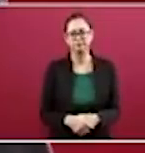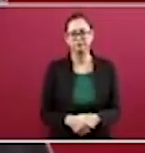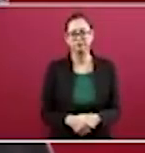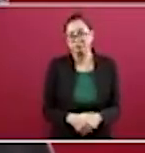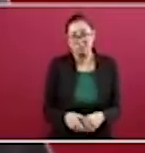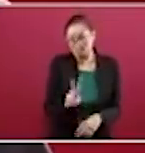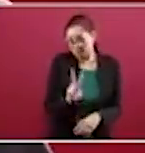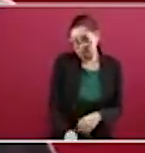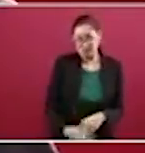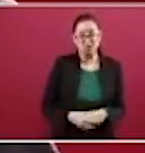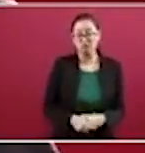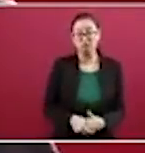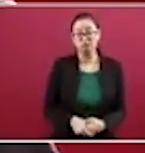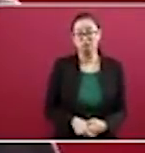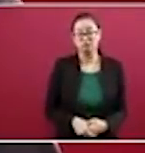porque esa es la verdad.